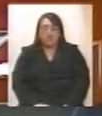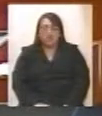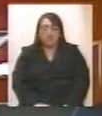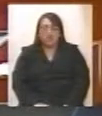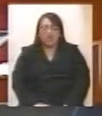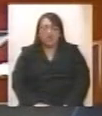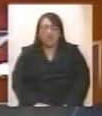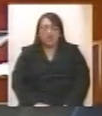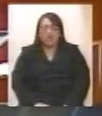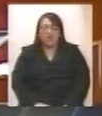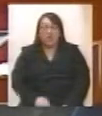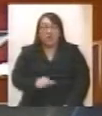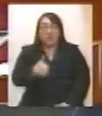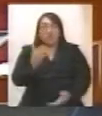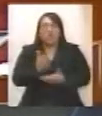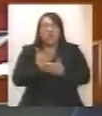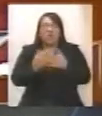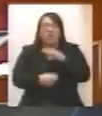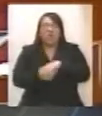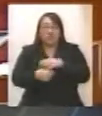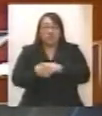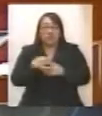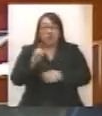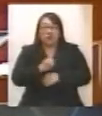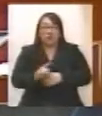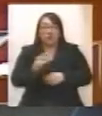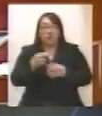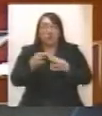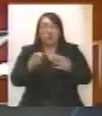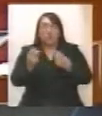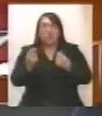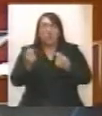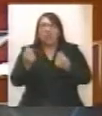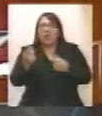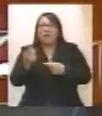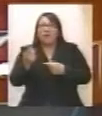Otra forma de corrupción es el uso indebido de los recursos públicos,